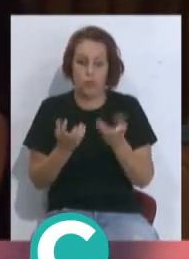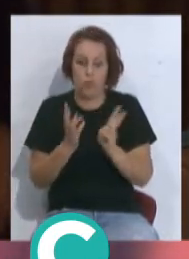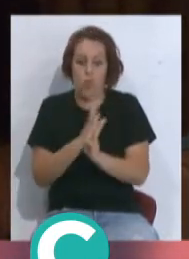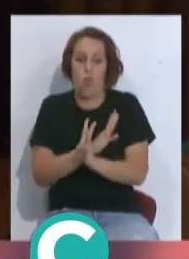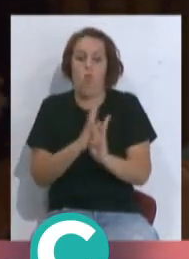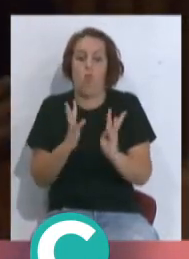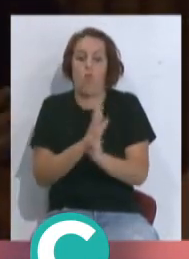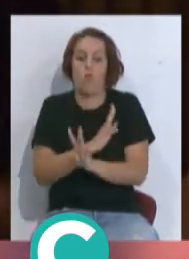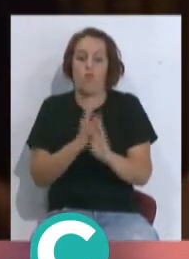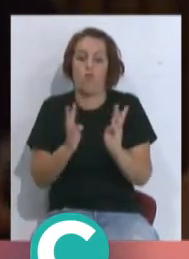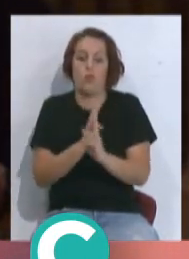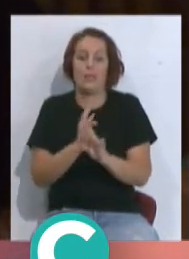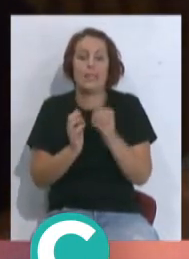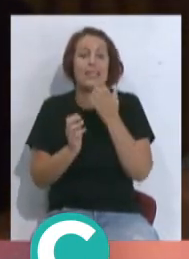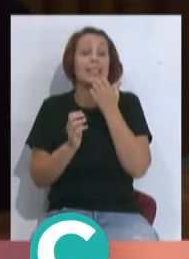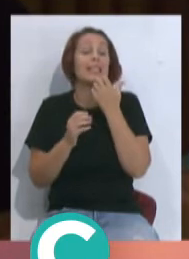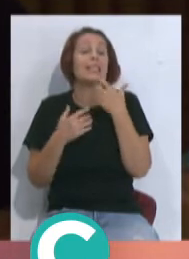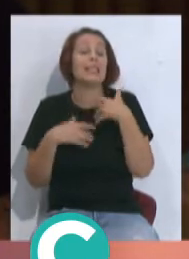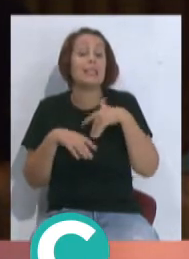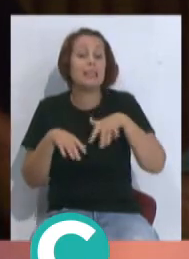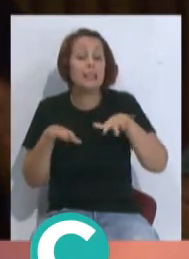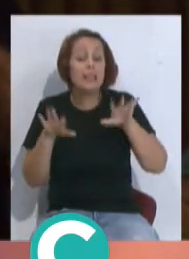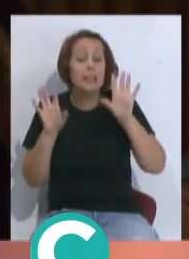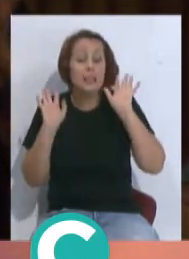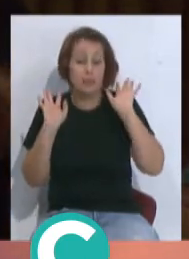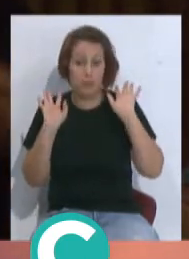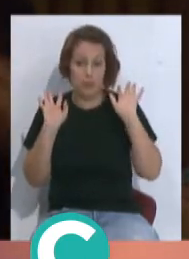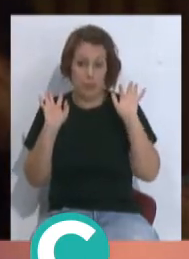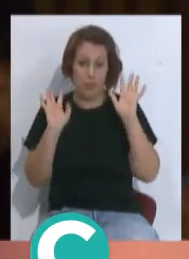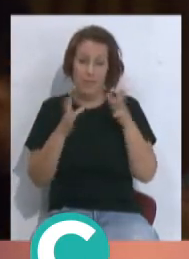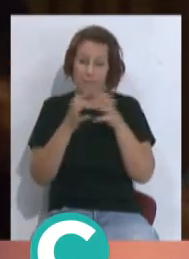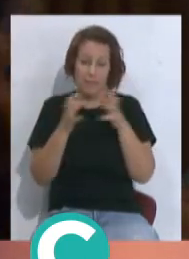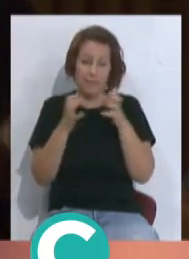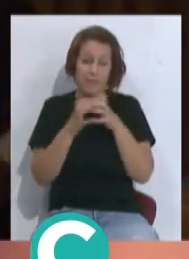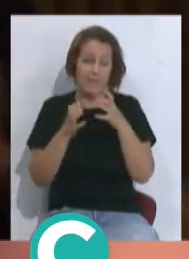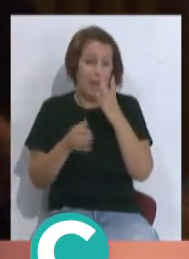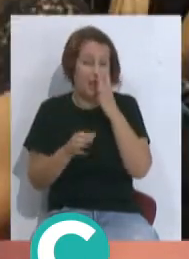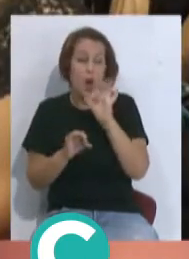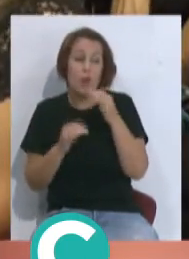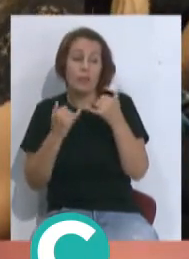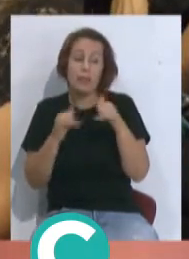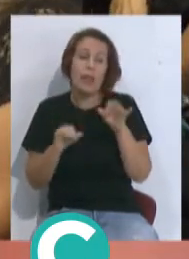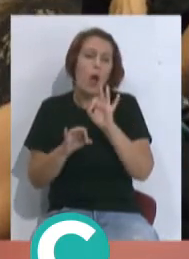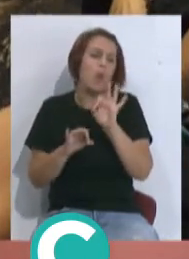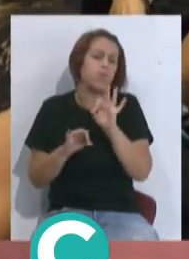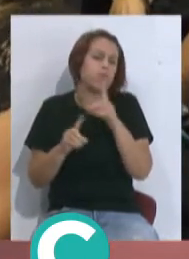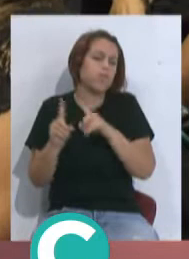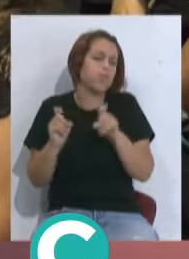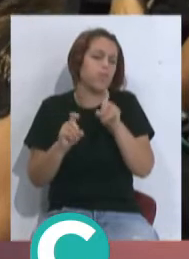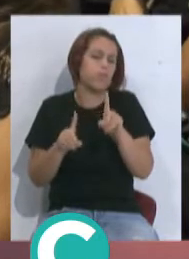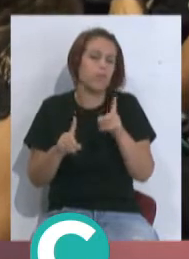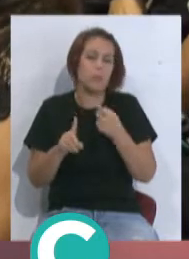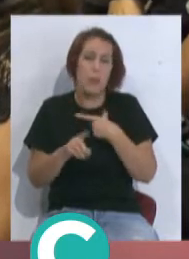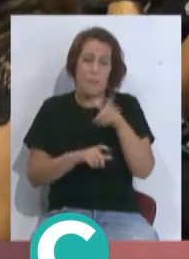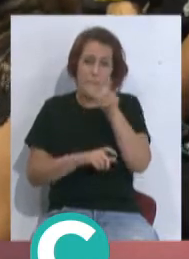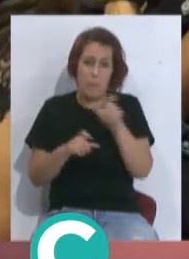No creo que pase lo mismo, pero ¿y si pasa? ¿Y si viene de pronto, atraído por esas ganas de carnaval o de fiesta o de X, viene un buen